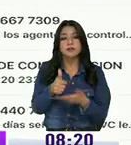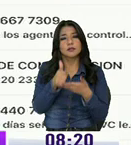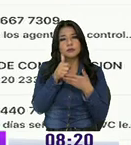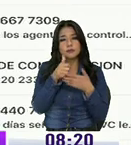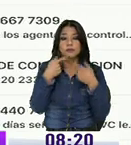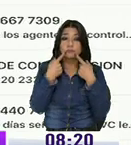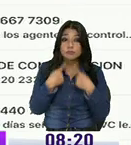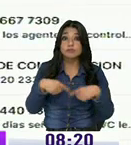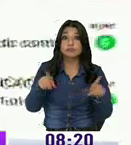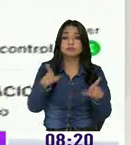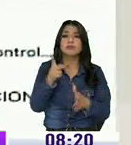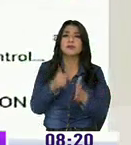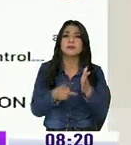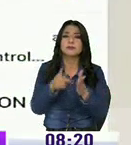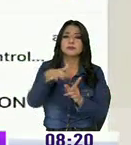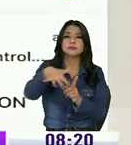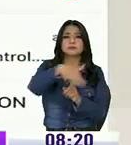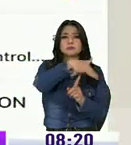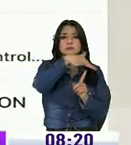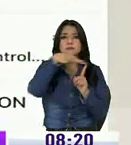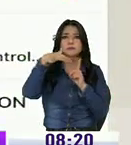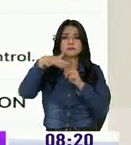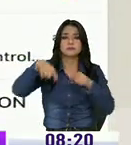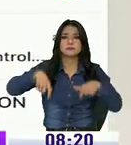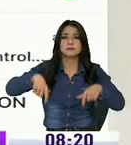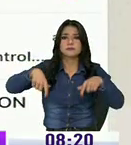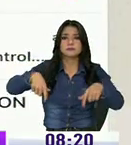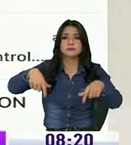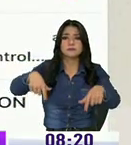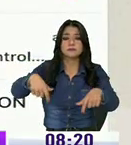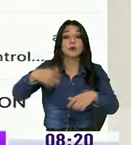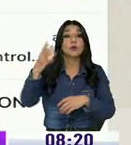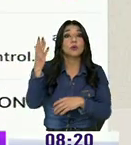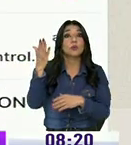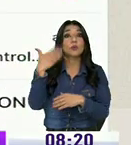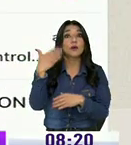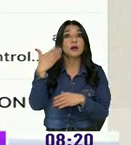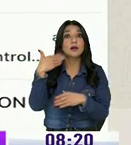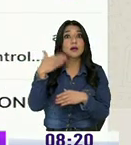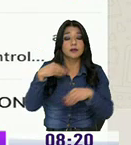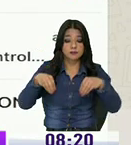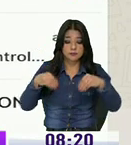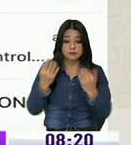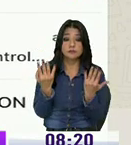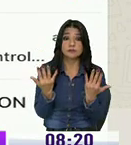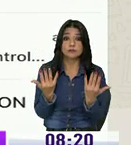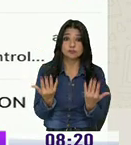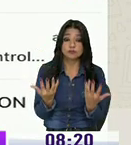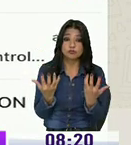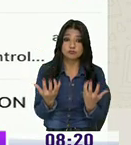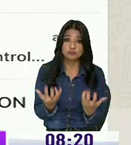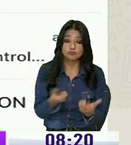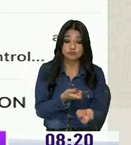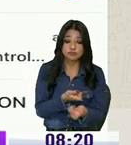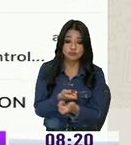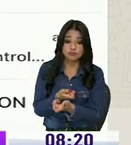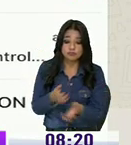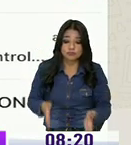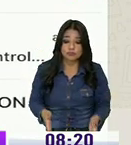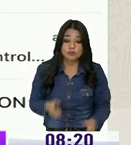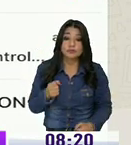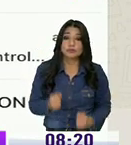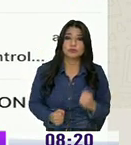a difundir lo que está pasando en el Parque Samanes. Esto es en Guayaquil. Las plantas muriéndose, no las riegan, la pista de